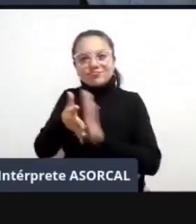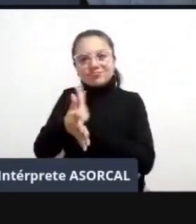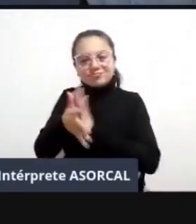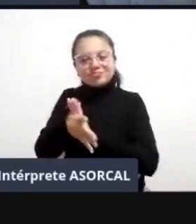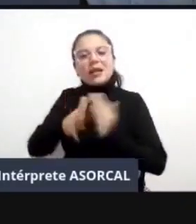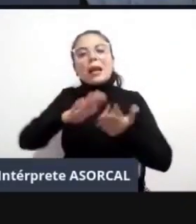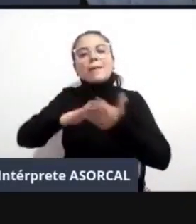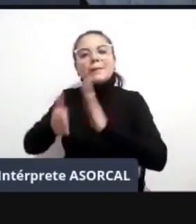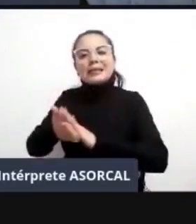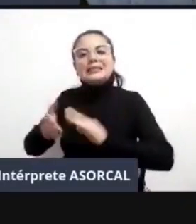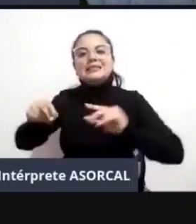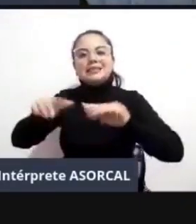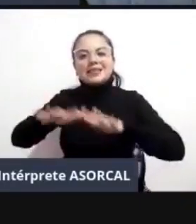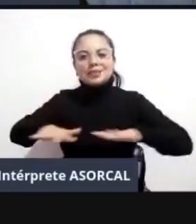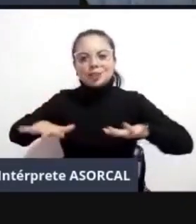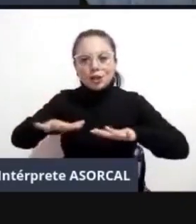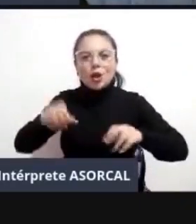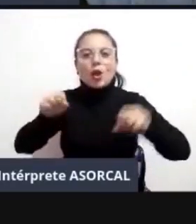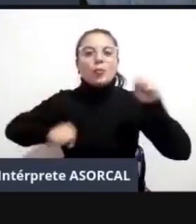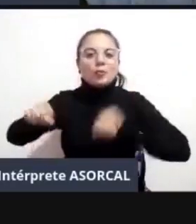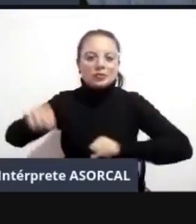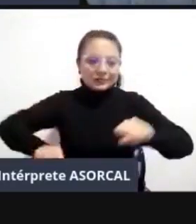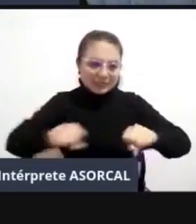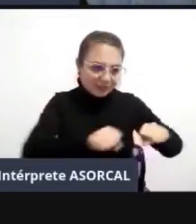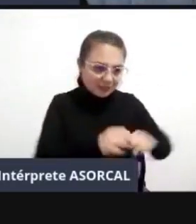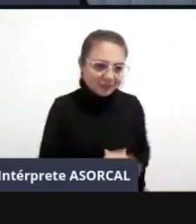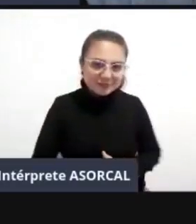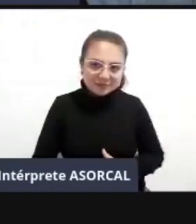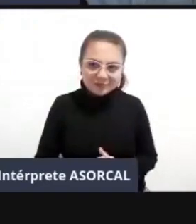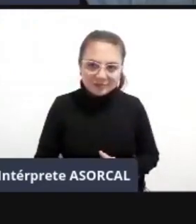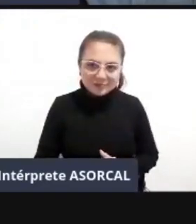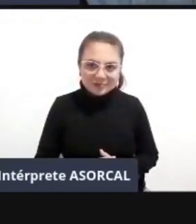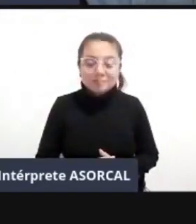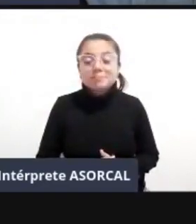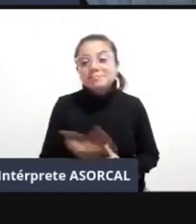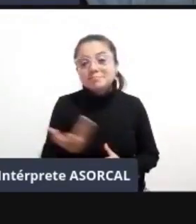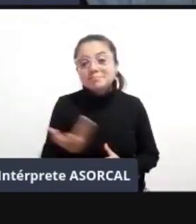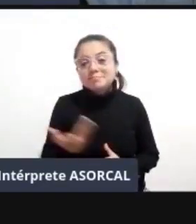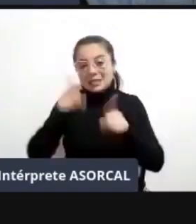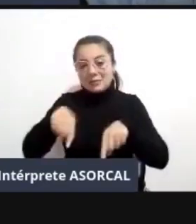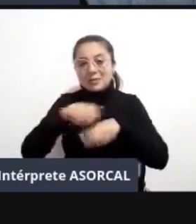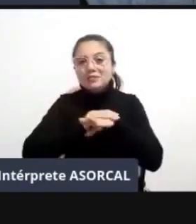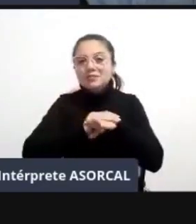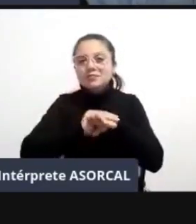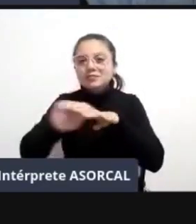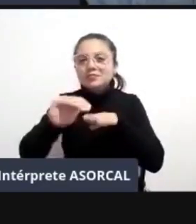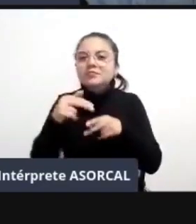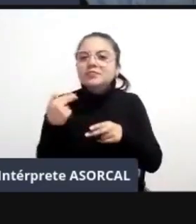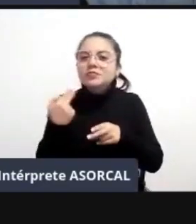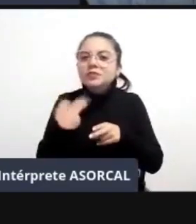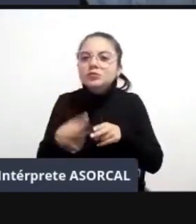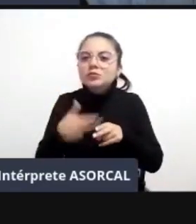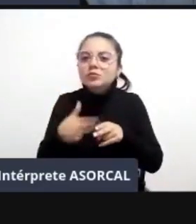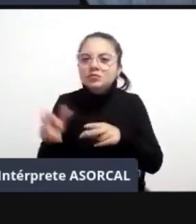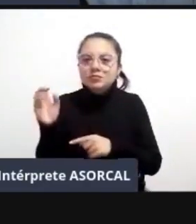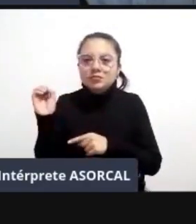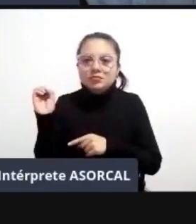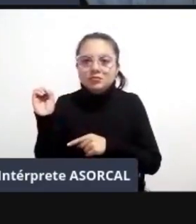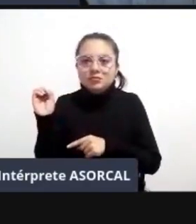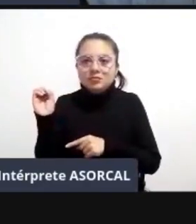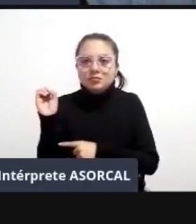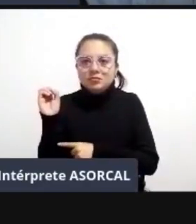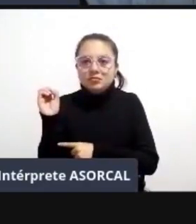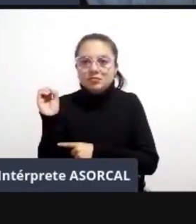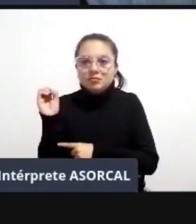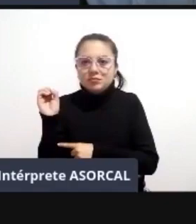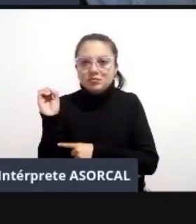Posibilidades. También queremos invitarlos para las próximas sesiones